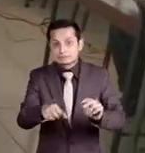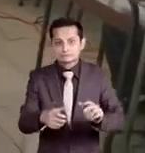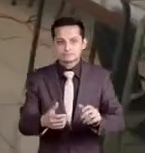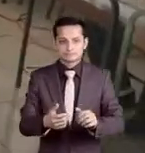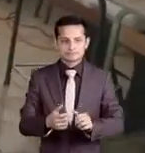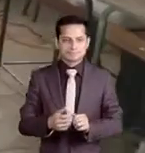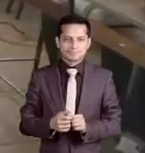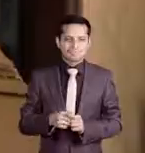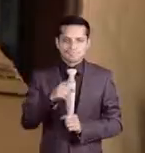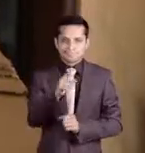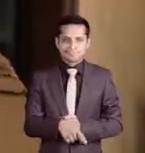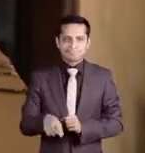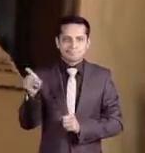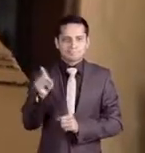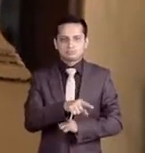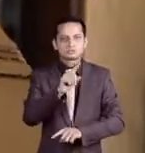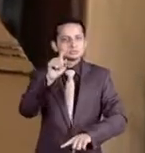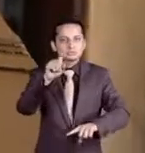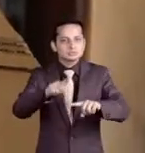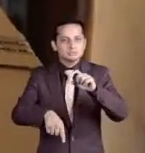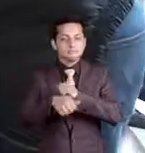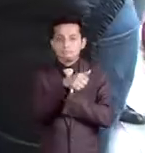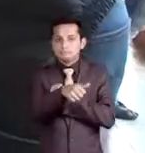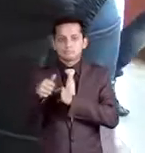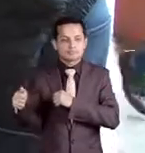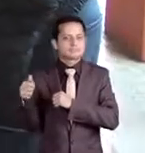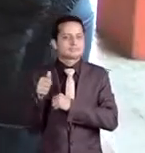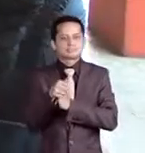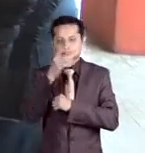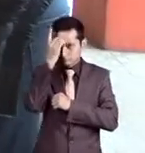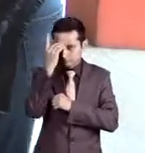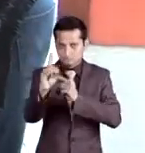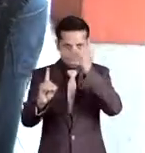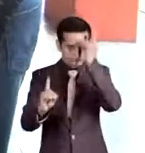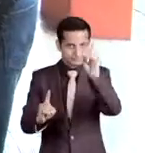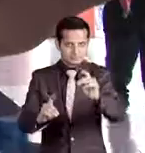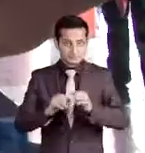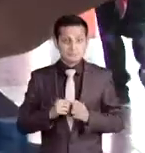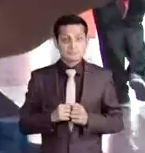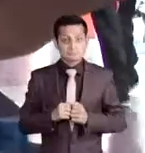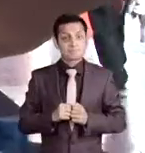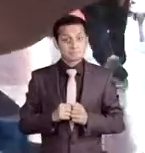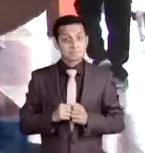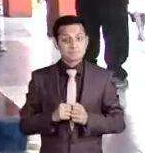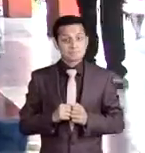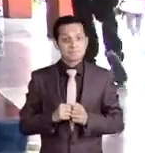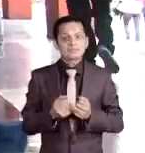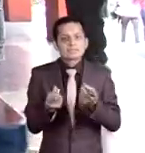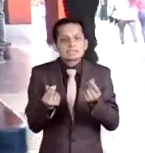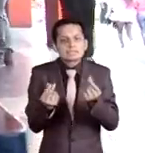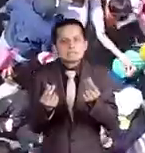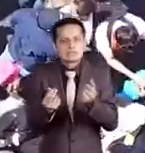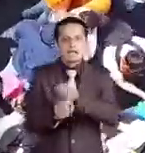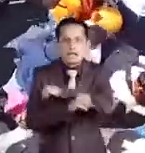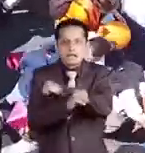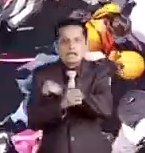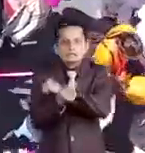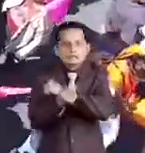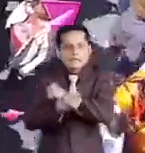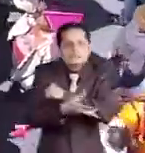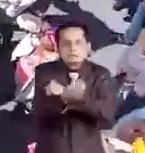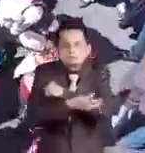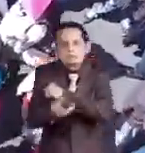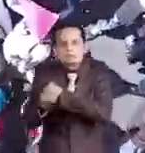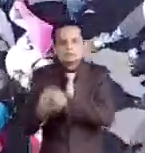los electores para que se pronuncien a favor o en contra de una posición o preferencia electoral. Para efectos